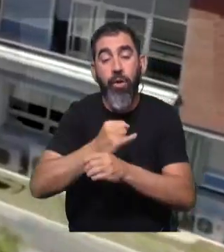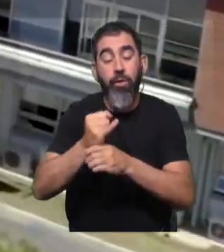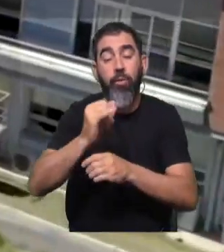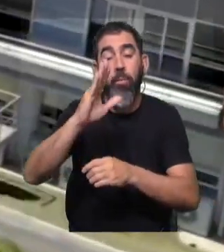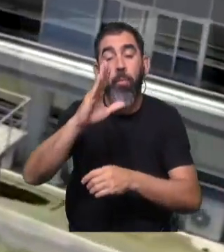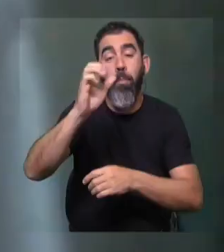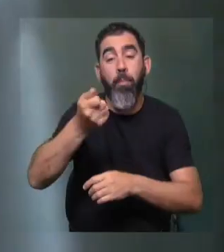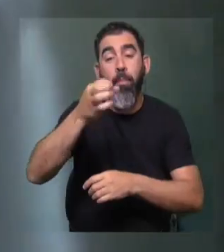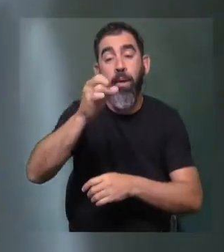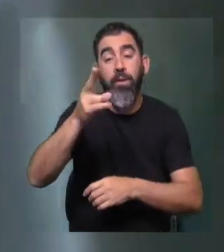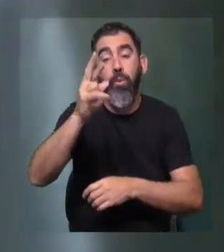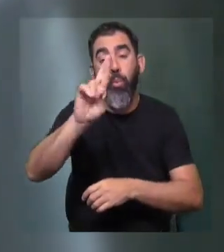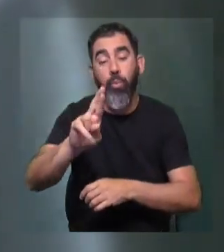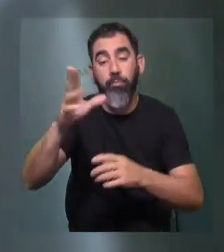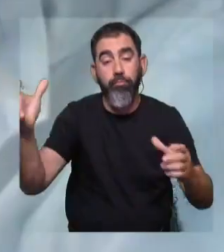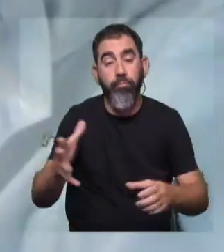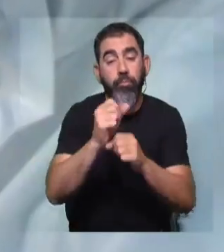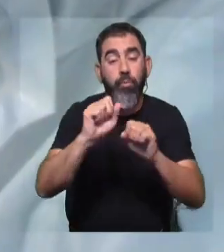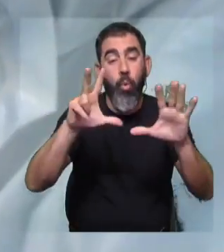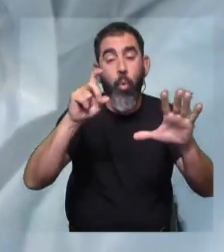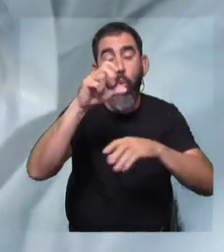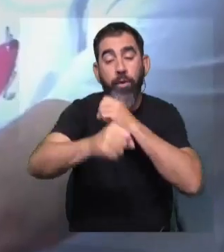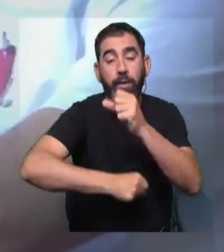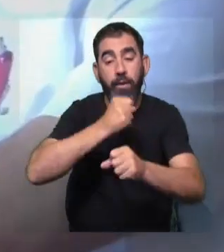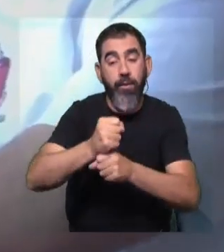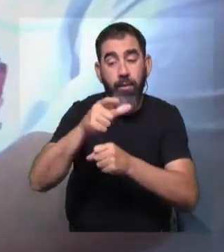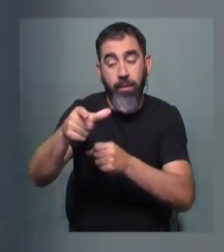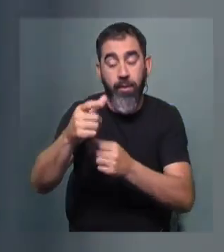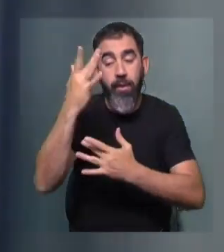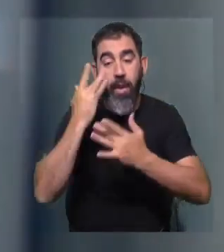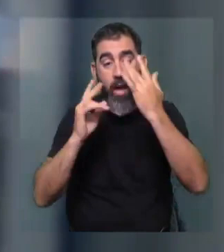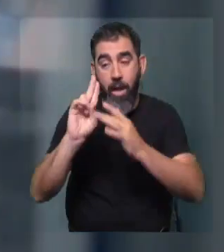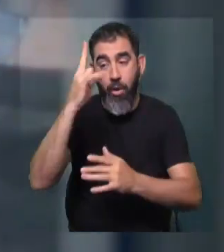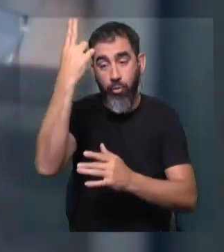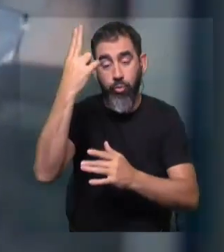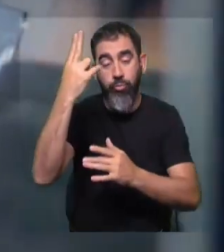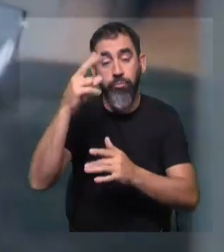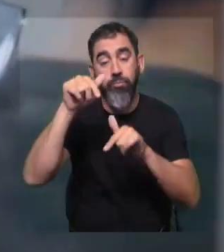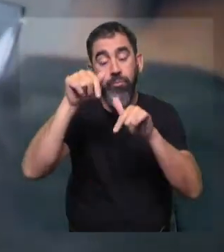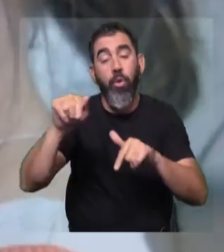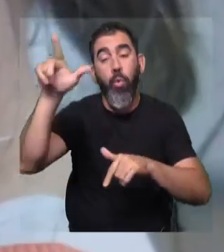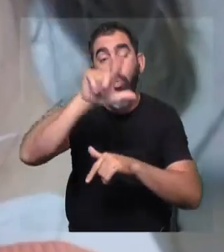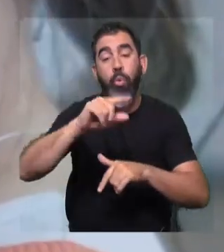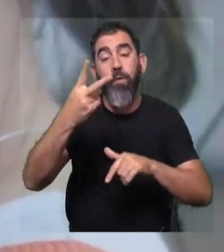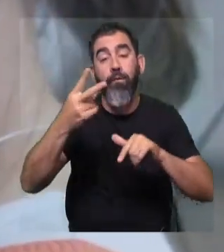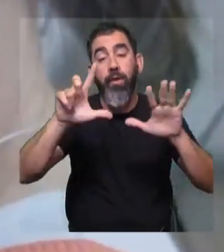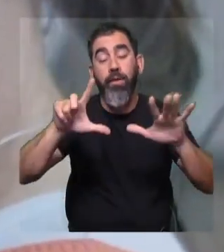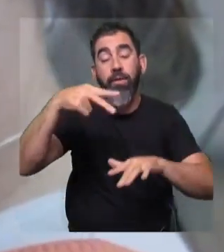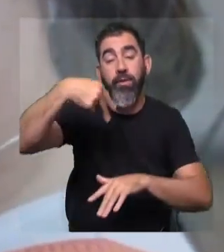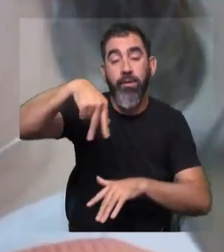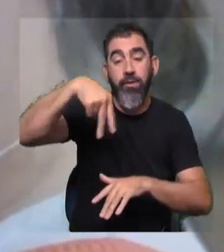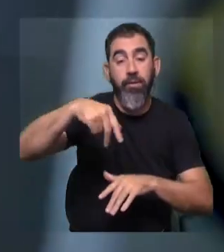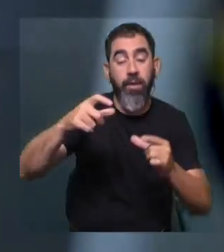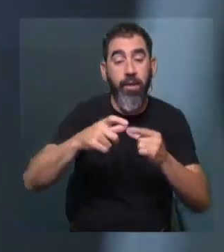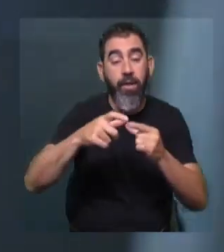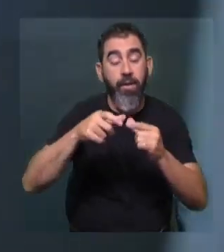Montevideo. Para seguir celebrando los 80 años de vida de este destacado artista uruguayo, la cita es el lunes 27 de noviembre y las